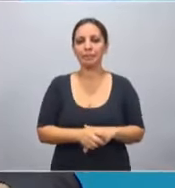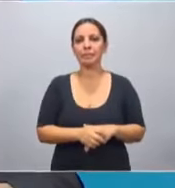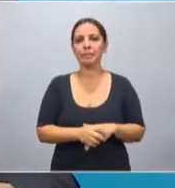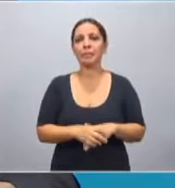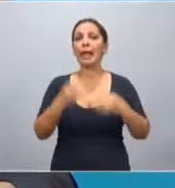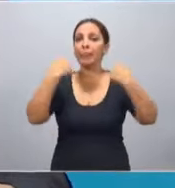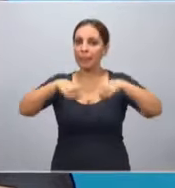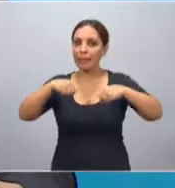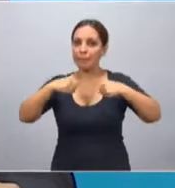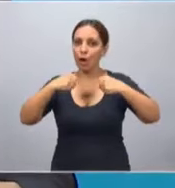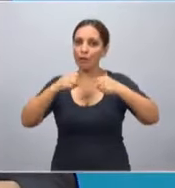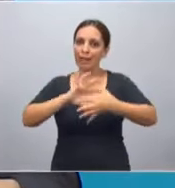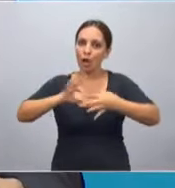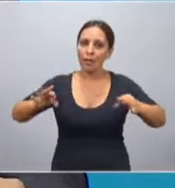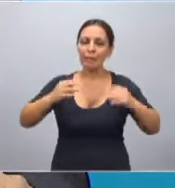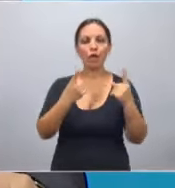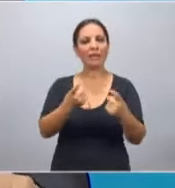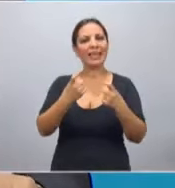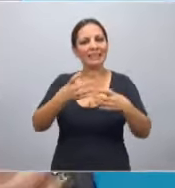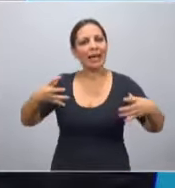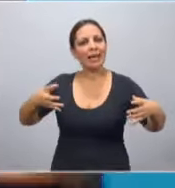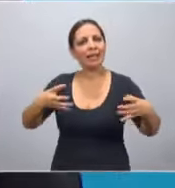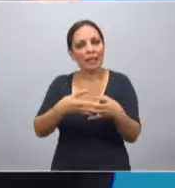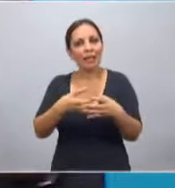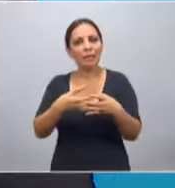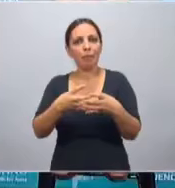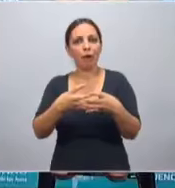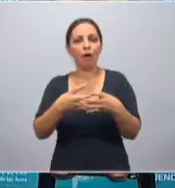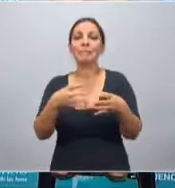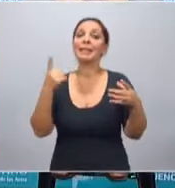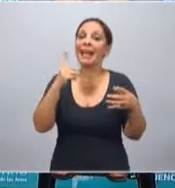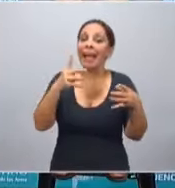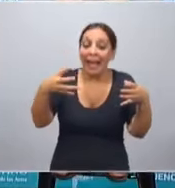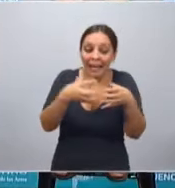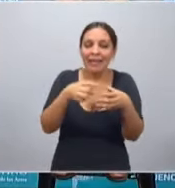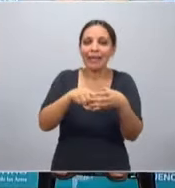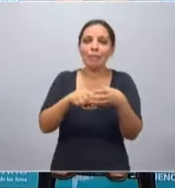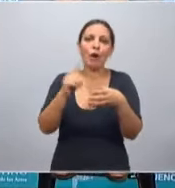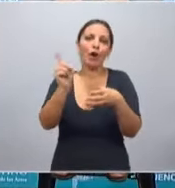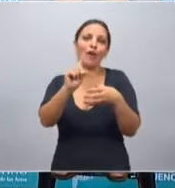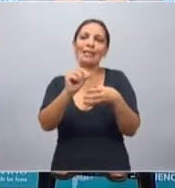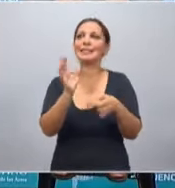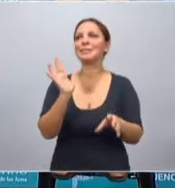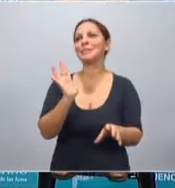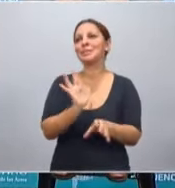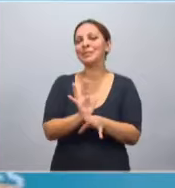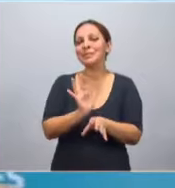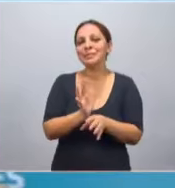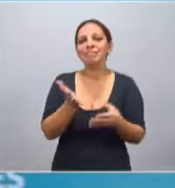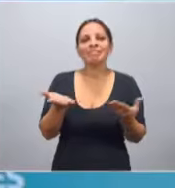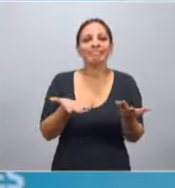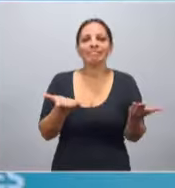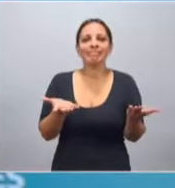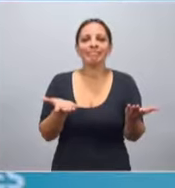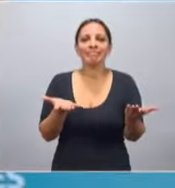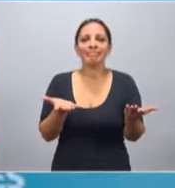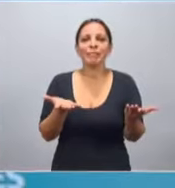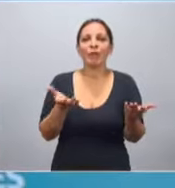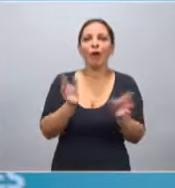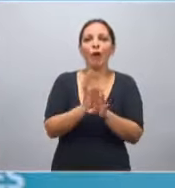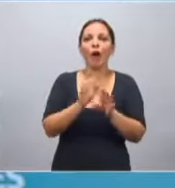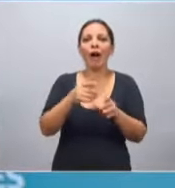necesita un equipo que no se puede procurar haciendo haciendo el